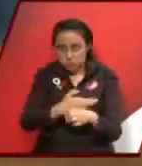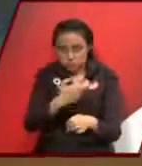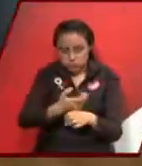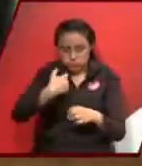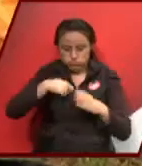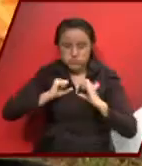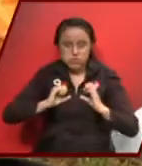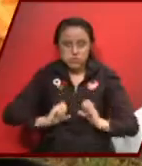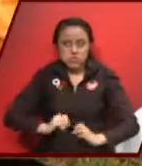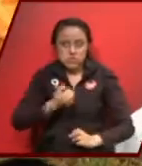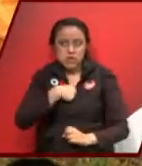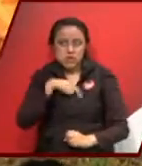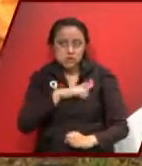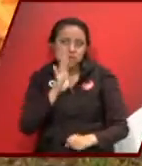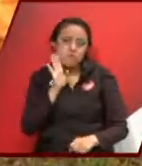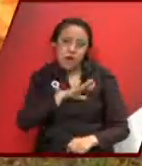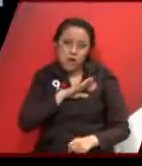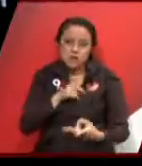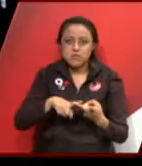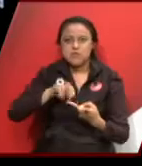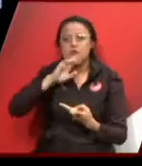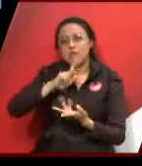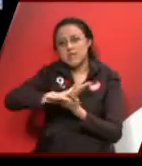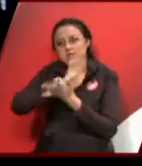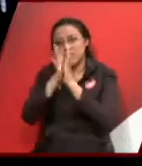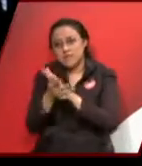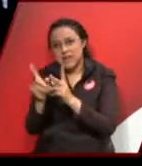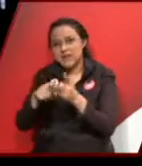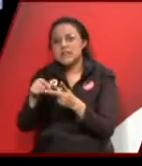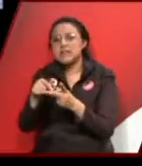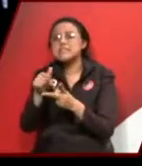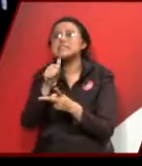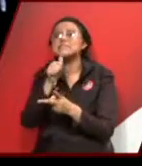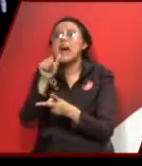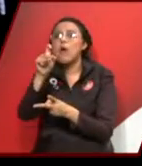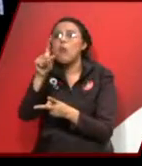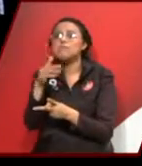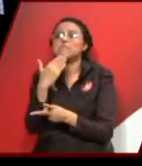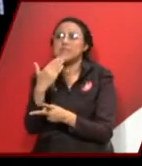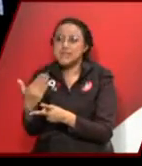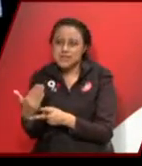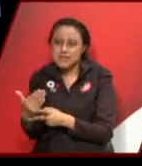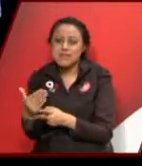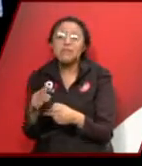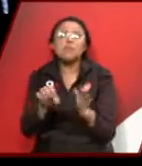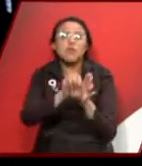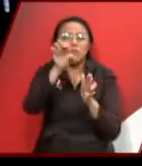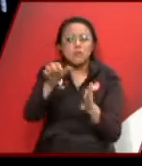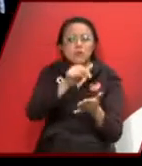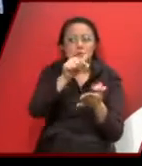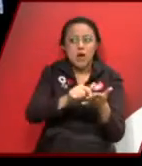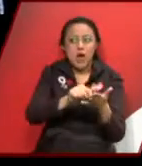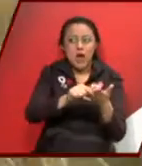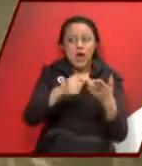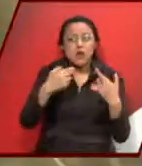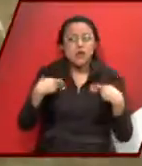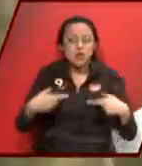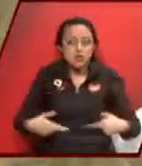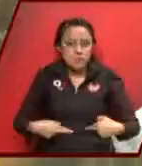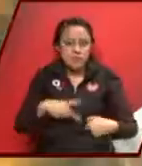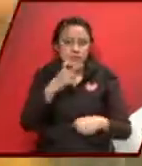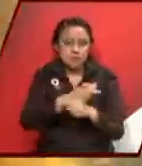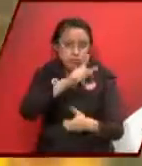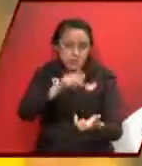en la salud, por agua simple. Abrir tiendas donde se vende ropa de segundo uso.